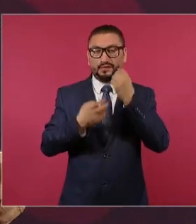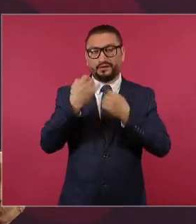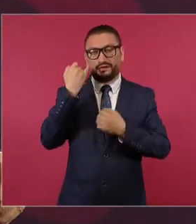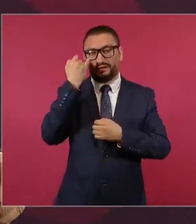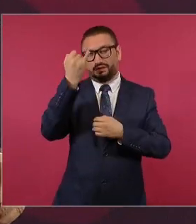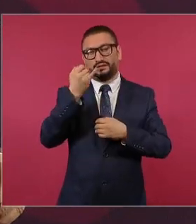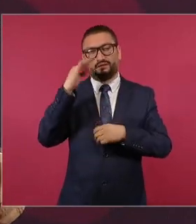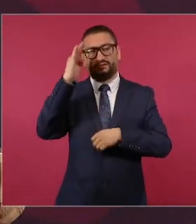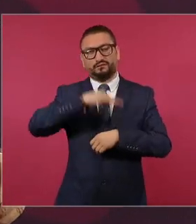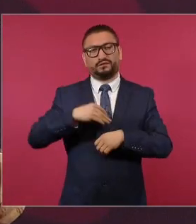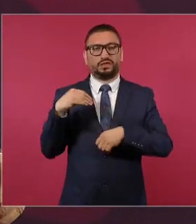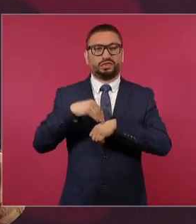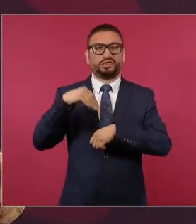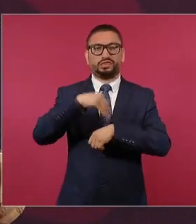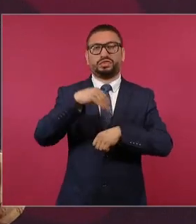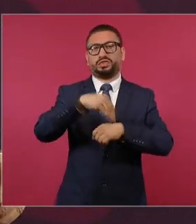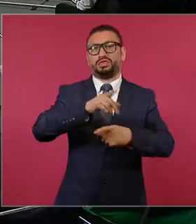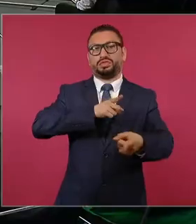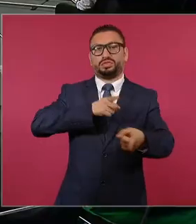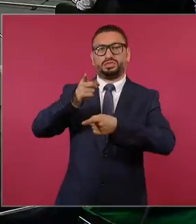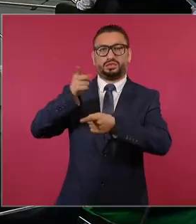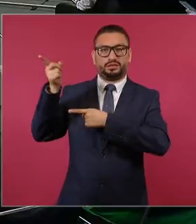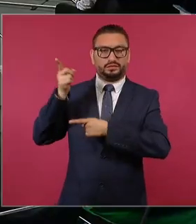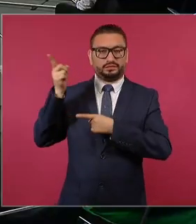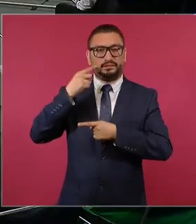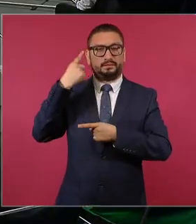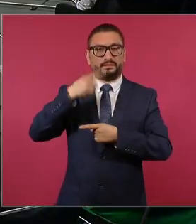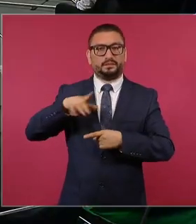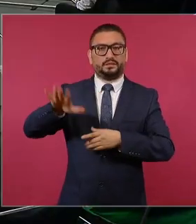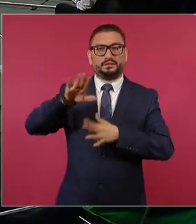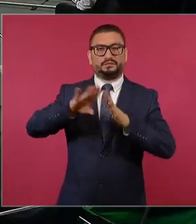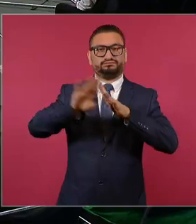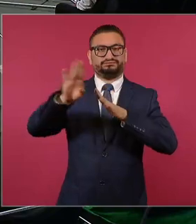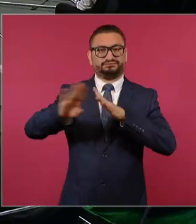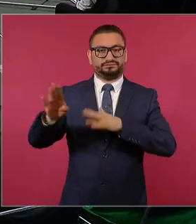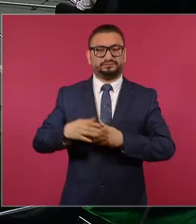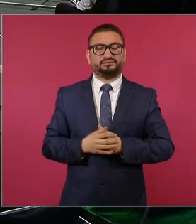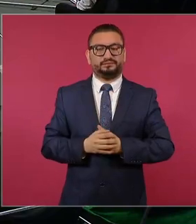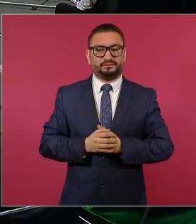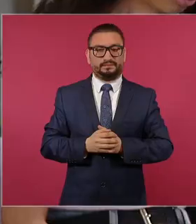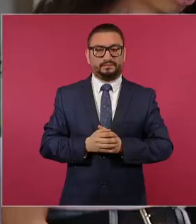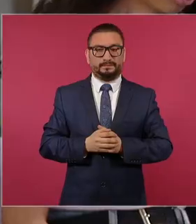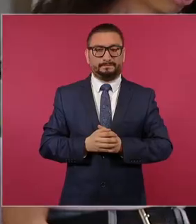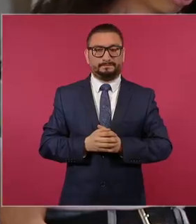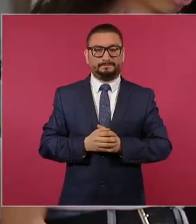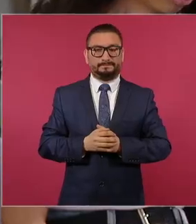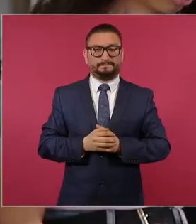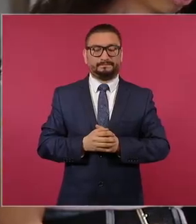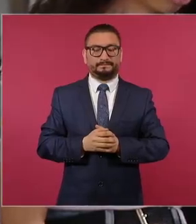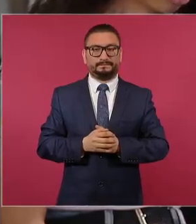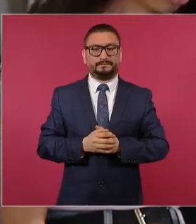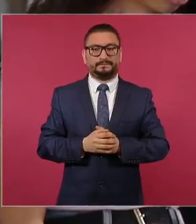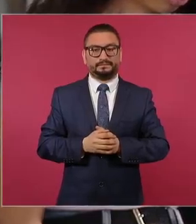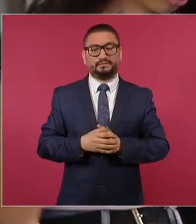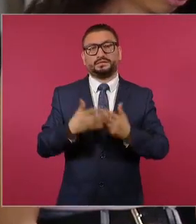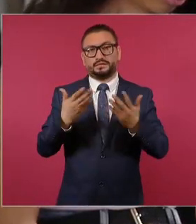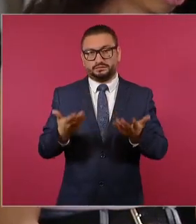¿no?, ofensivo hacia la migración. Entonces, ya